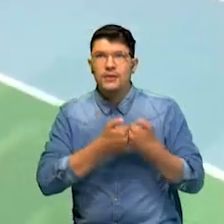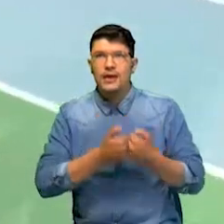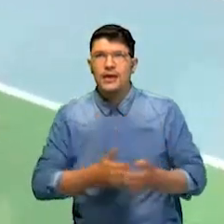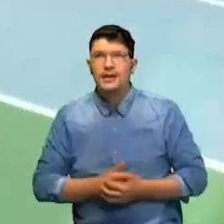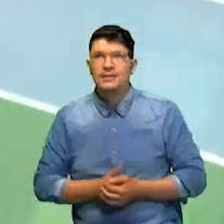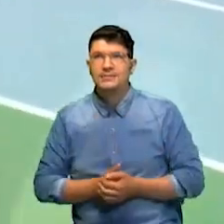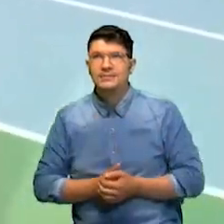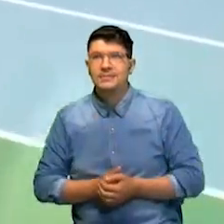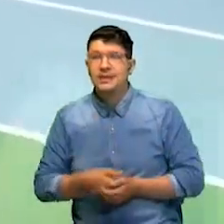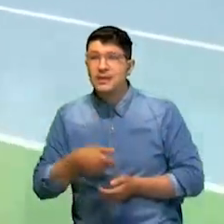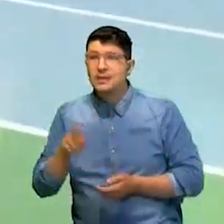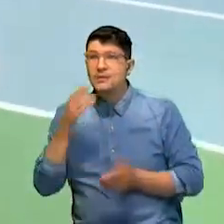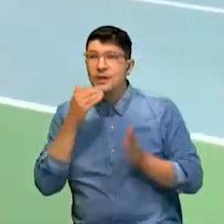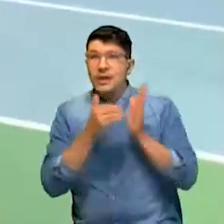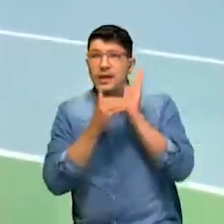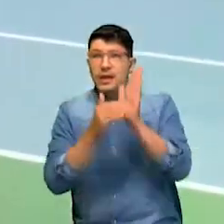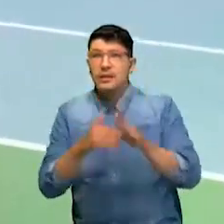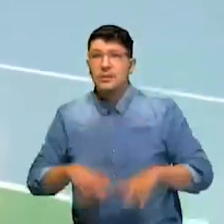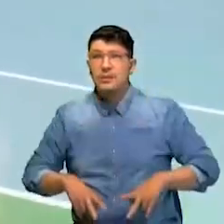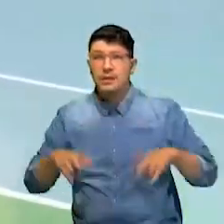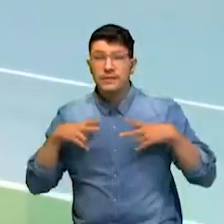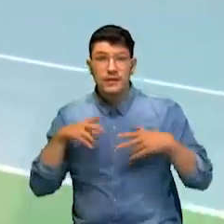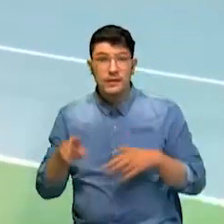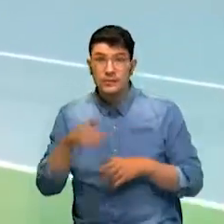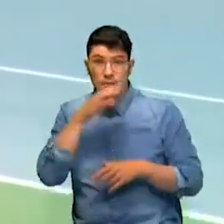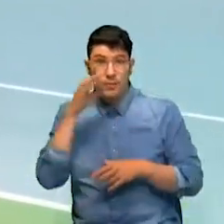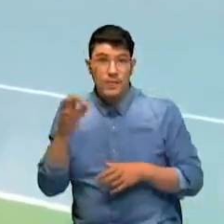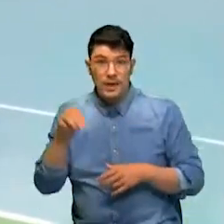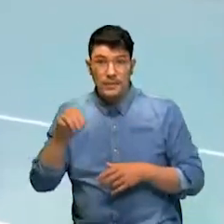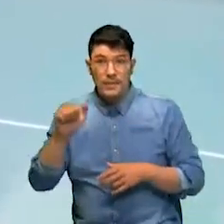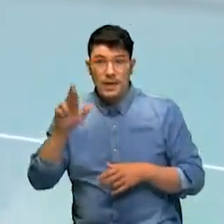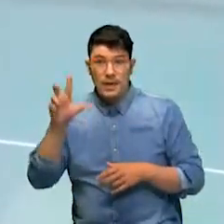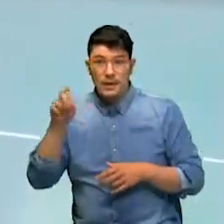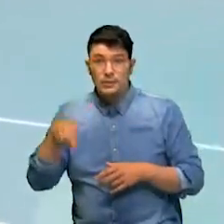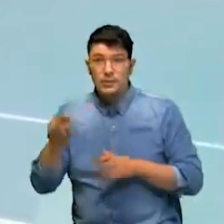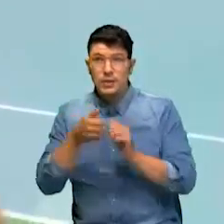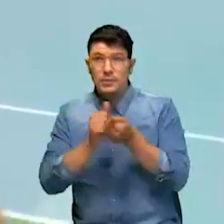Ejemplo de vida, Marlon se ha convertido en el deportista más querido de los cucuteños.